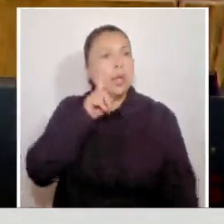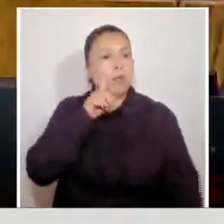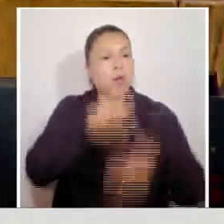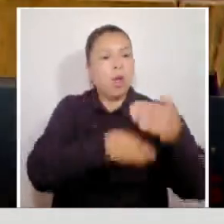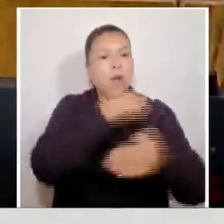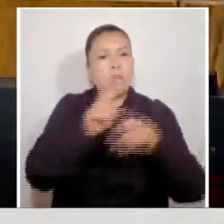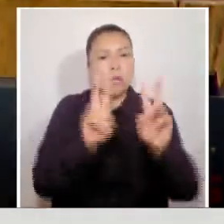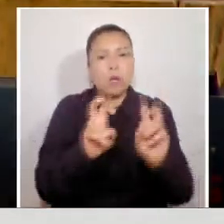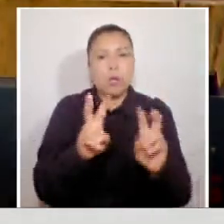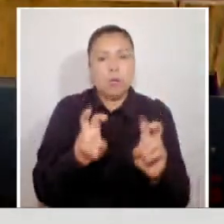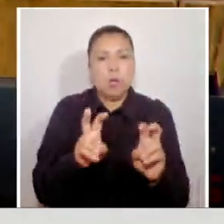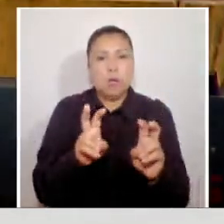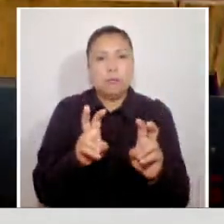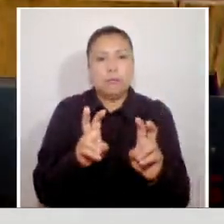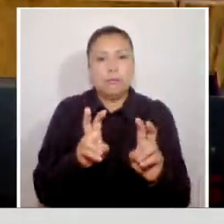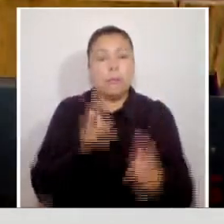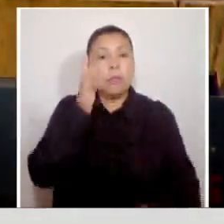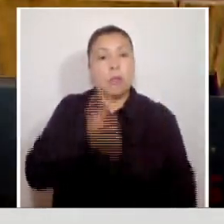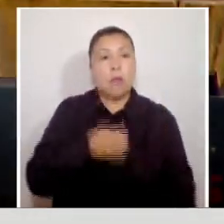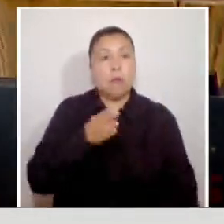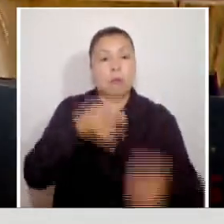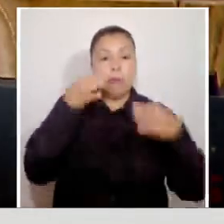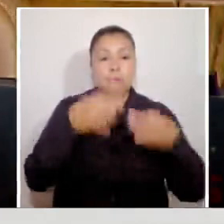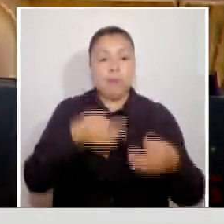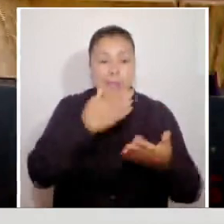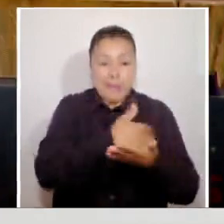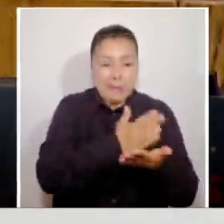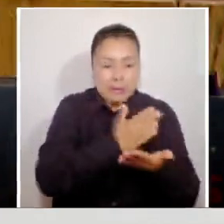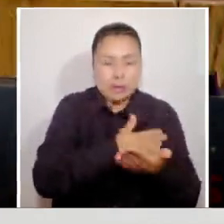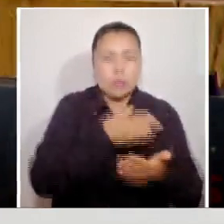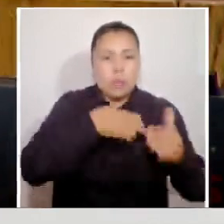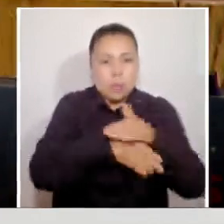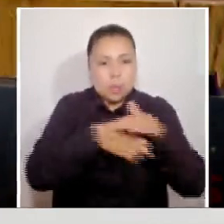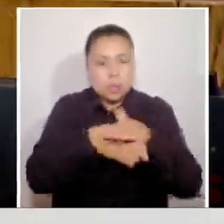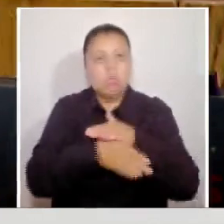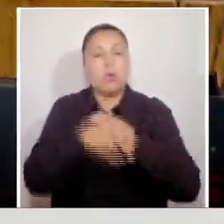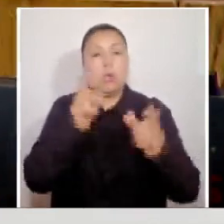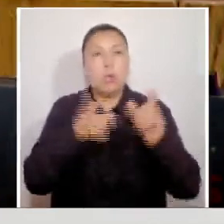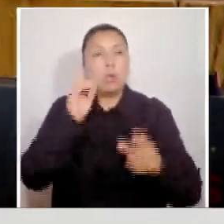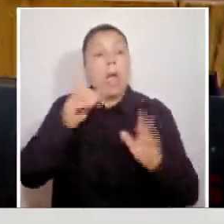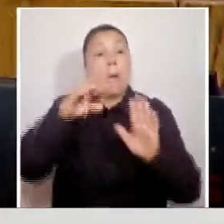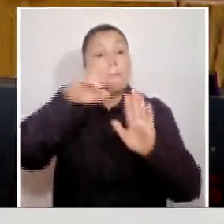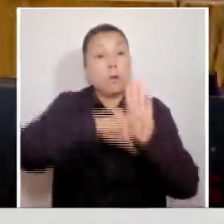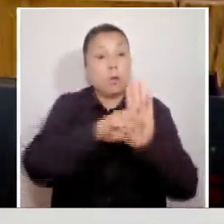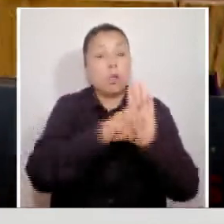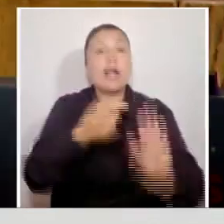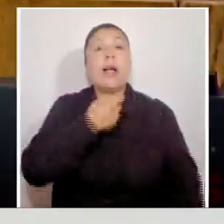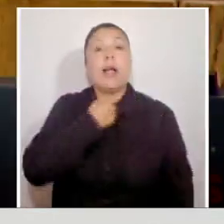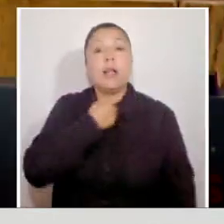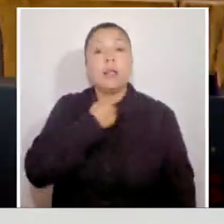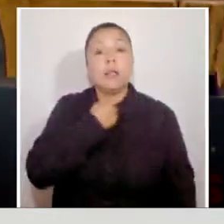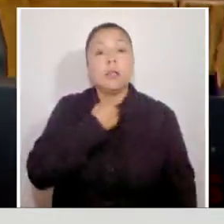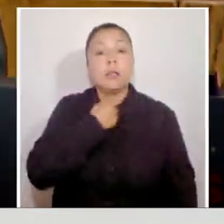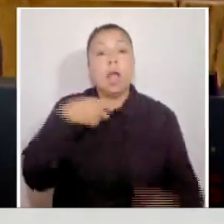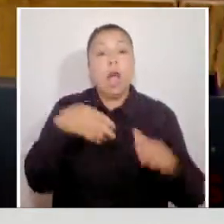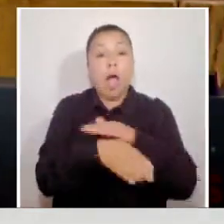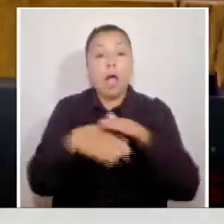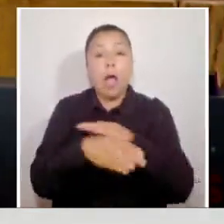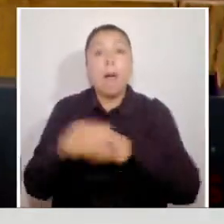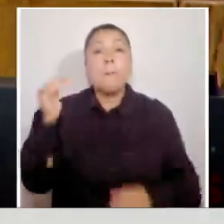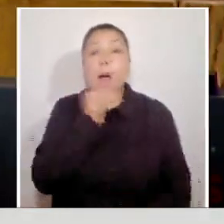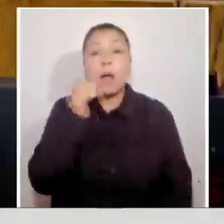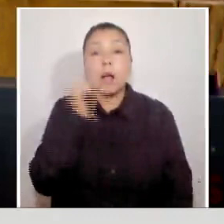materias debemos seguir perfeccionando el acceso es por eso que en este proyecto de ley se garantiza la sexo más Expedito a los beneficios